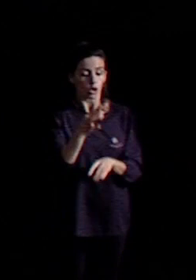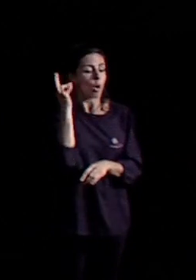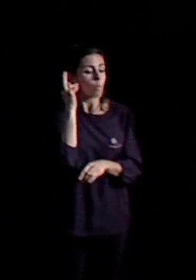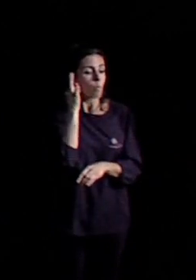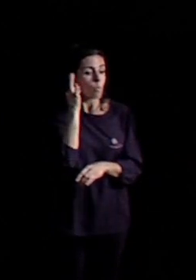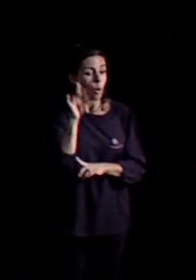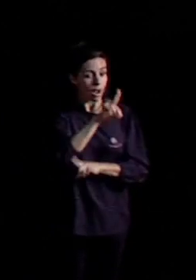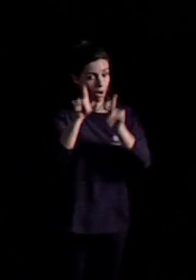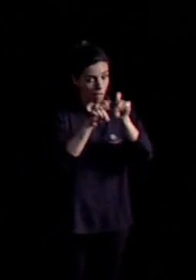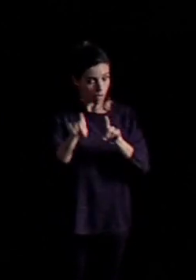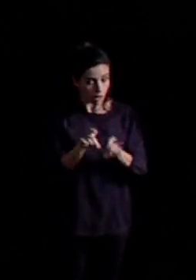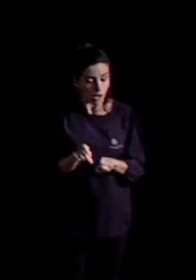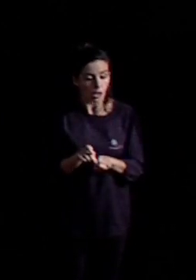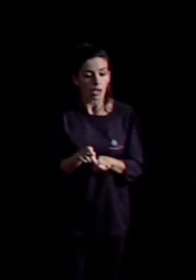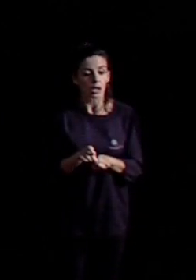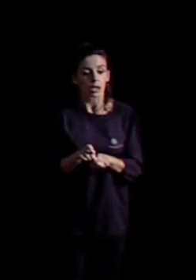mujeres.